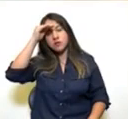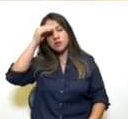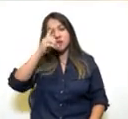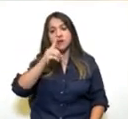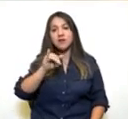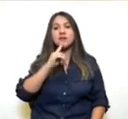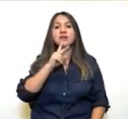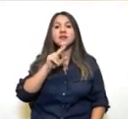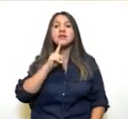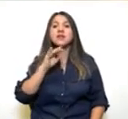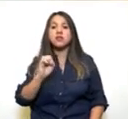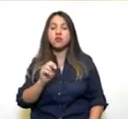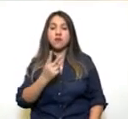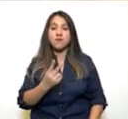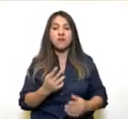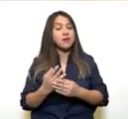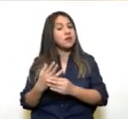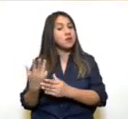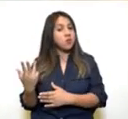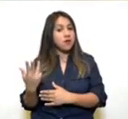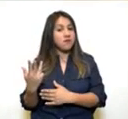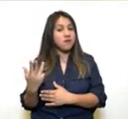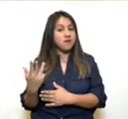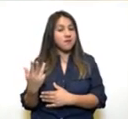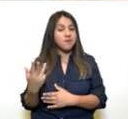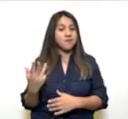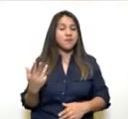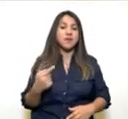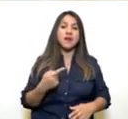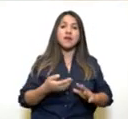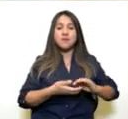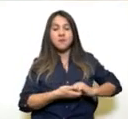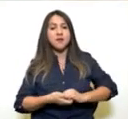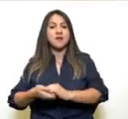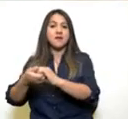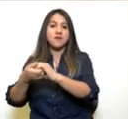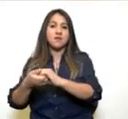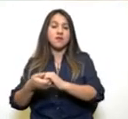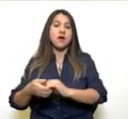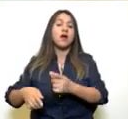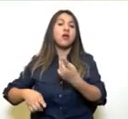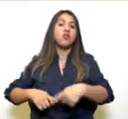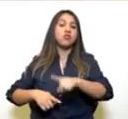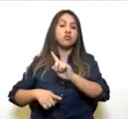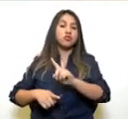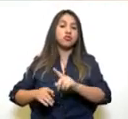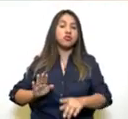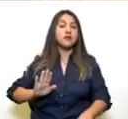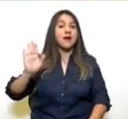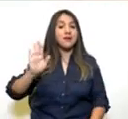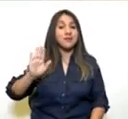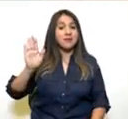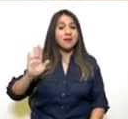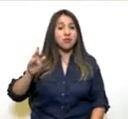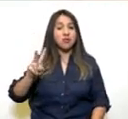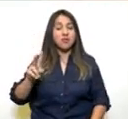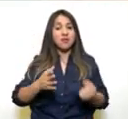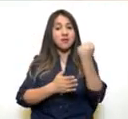29 el arrastró al otro al otro candidato de izquierda